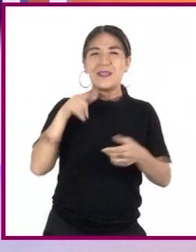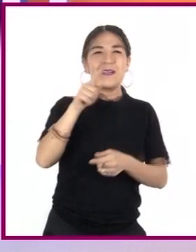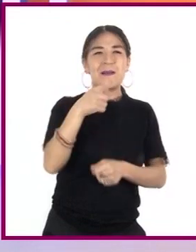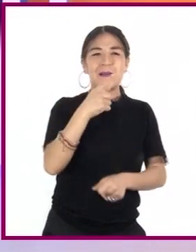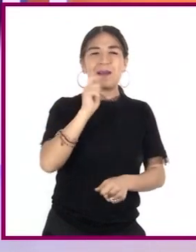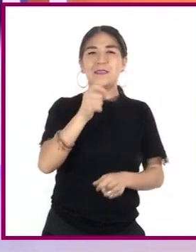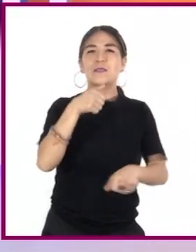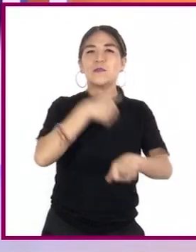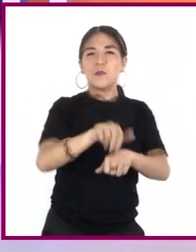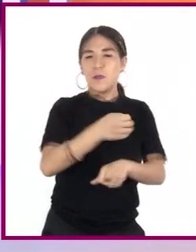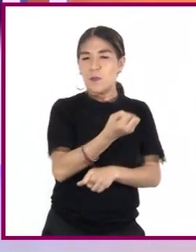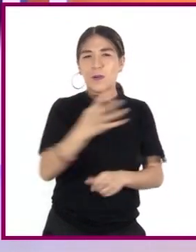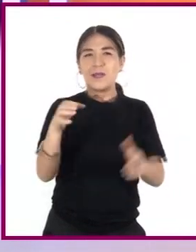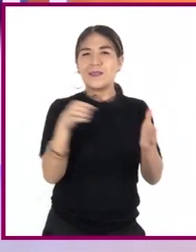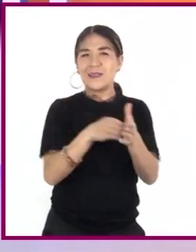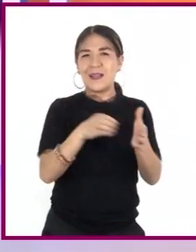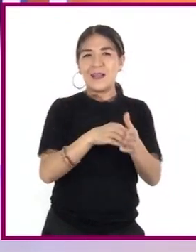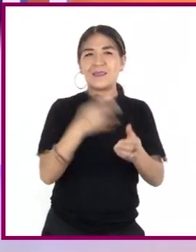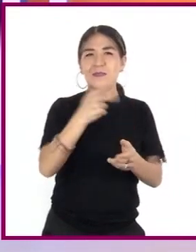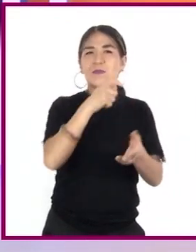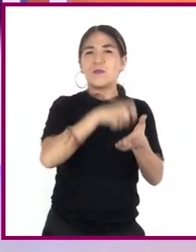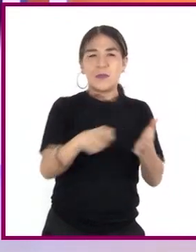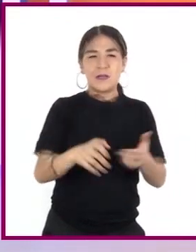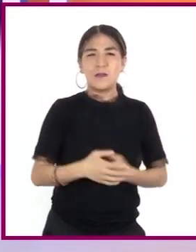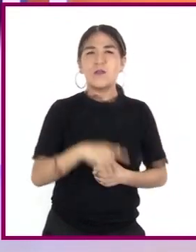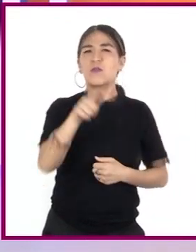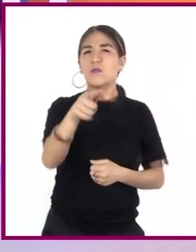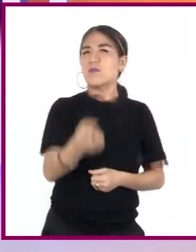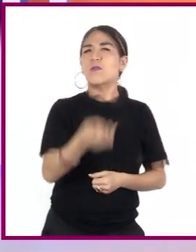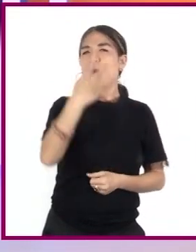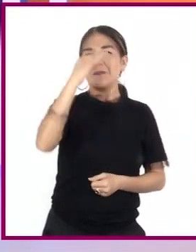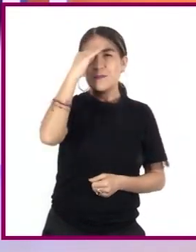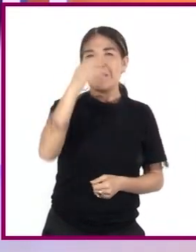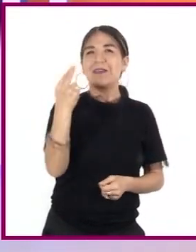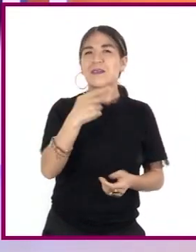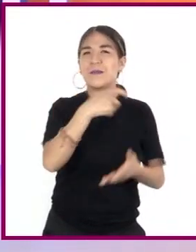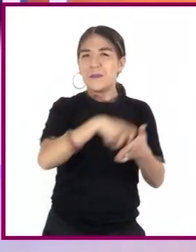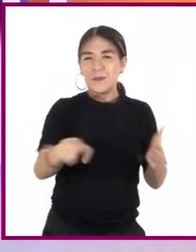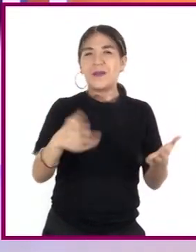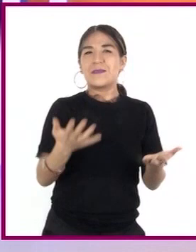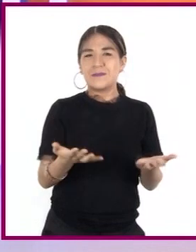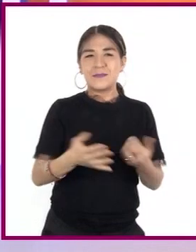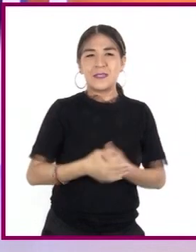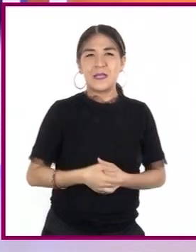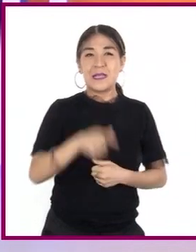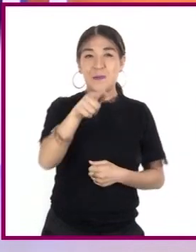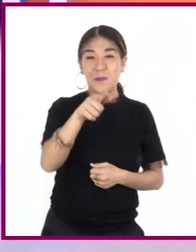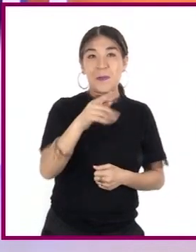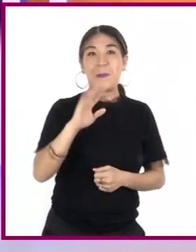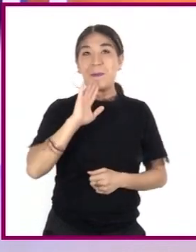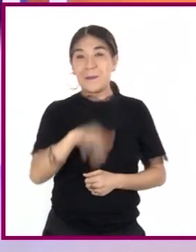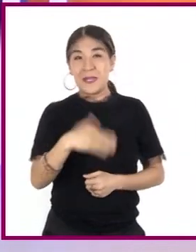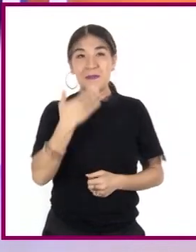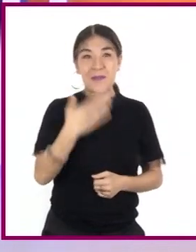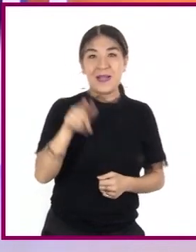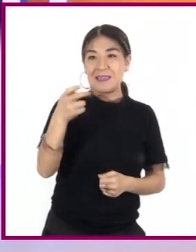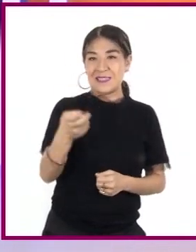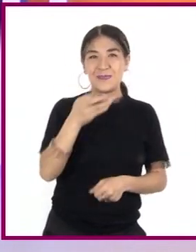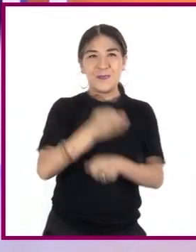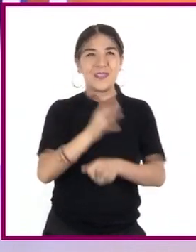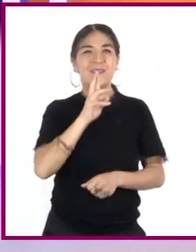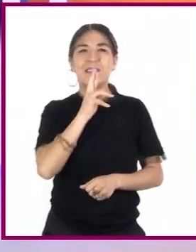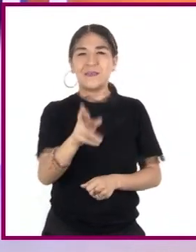cajas que necesitarían comprar. ¿Cuántas estimaron que serían necesarias? ¿Qué tan cerca o lejos del resultado